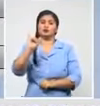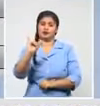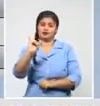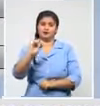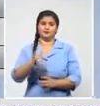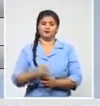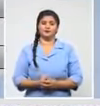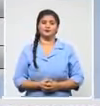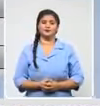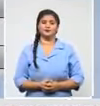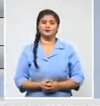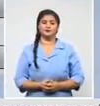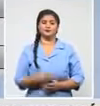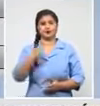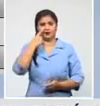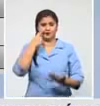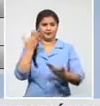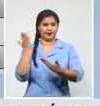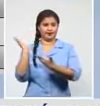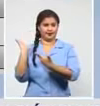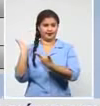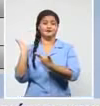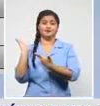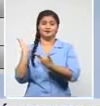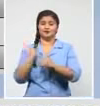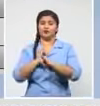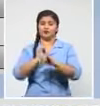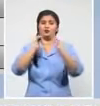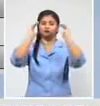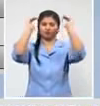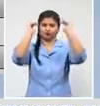En el mundo ya se han diagnosticado